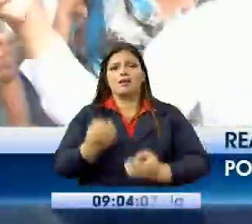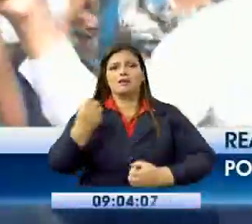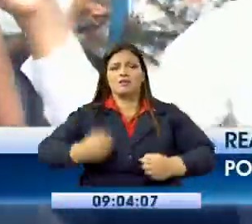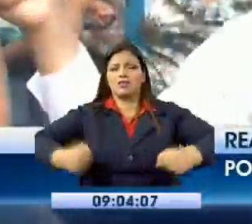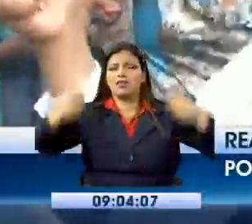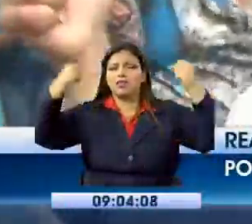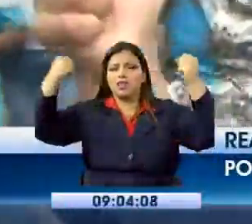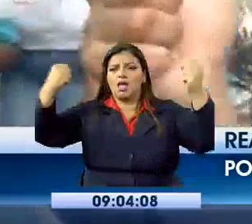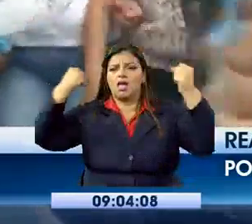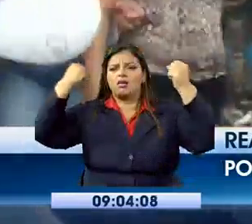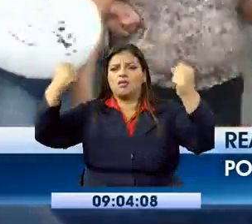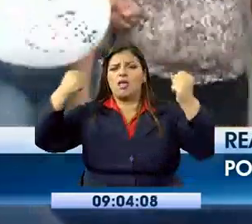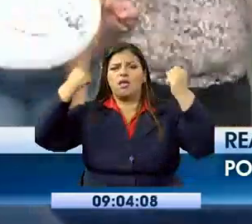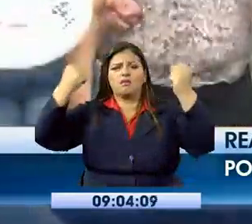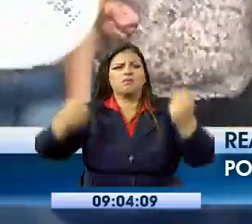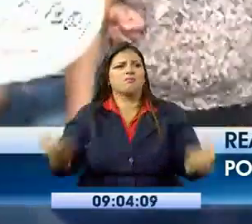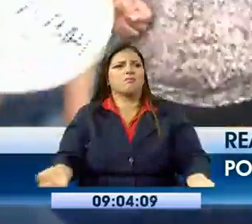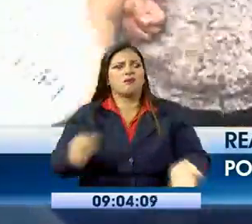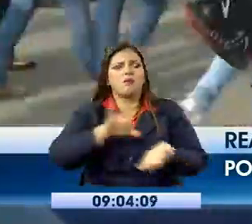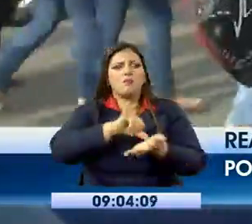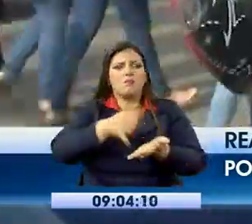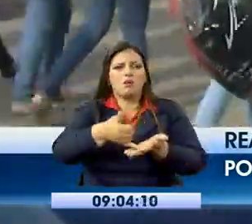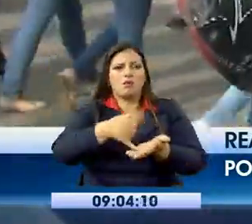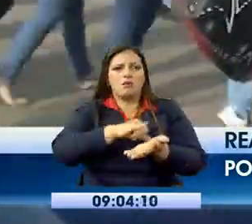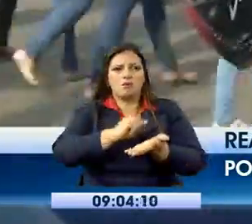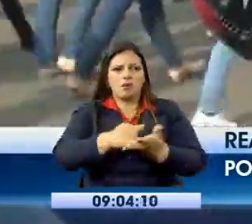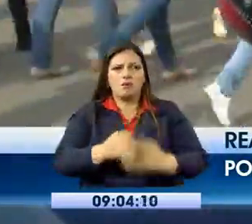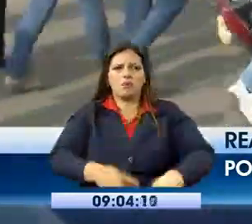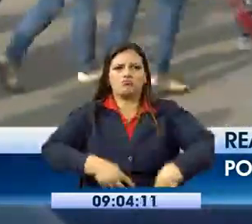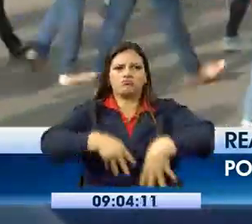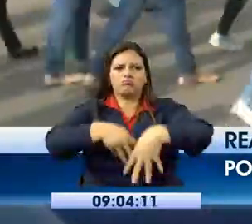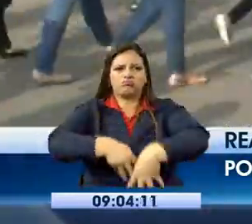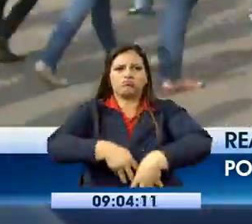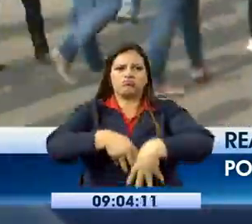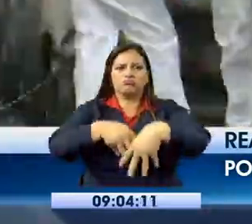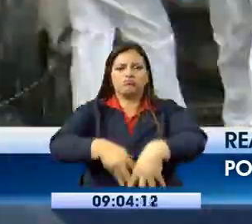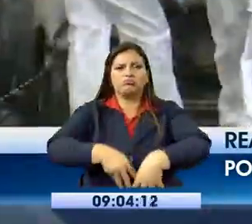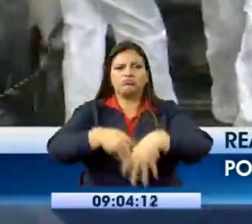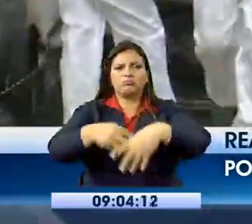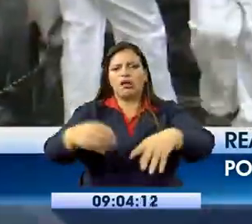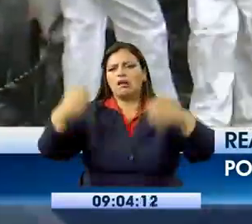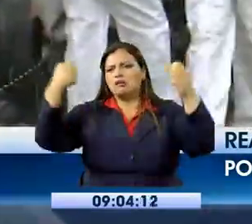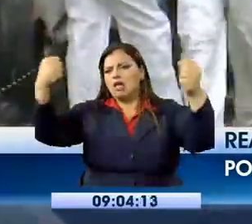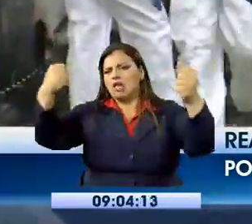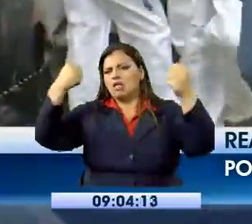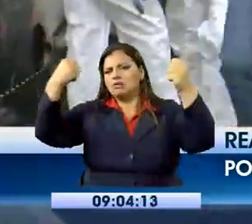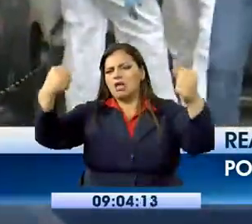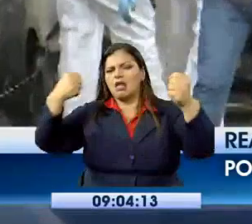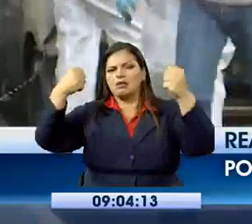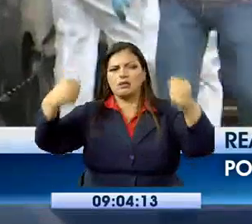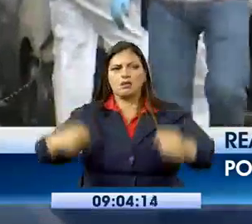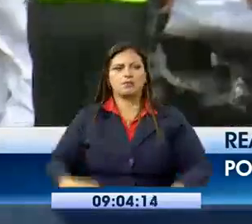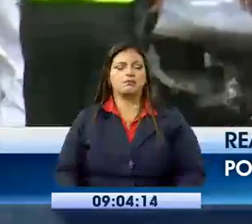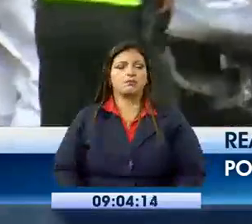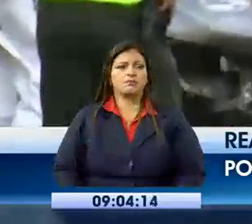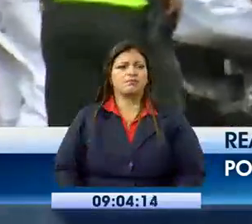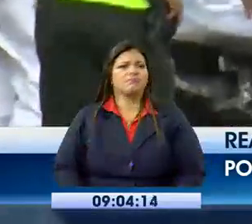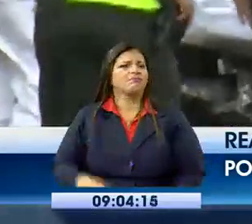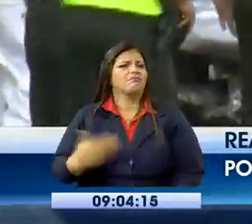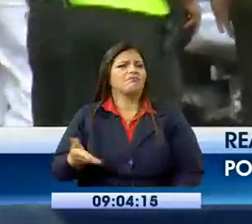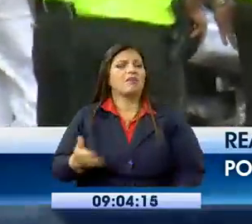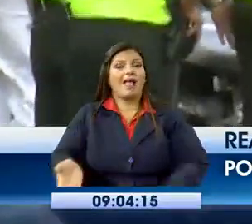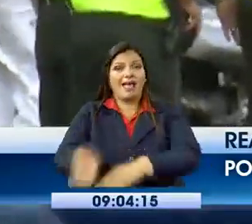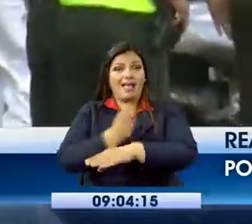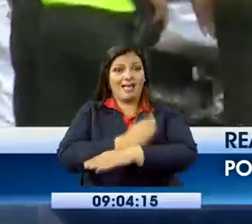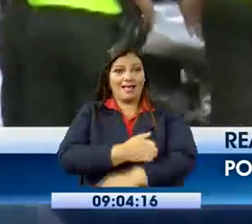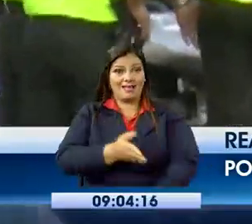Una marcha por las principales calles del cantón Jipijapa, en la provincia de Manabí, y nuevas investigaciones tras la muerte de tres personas